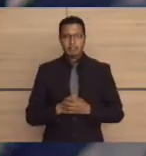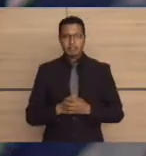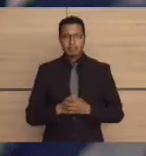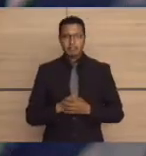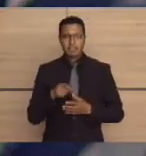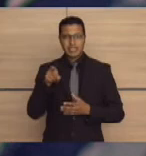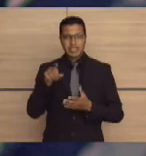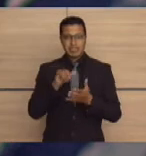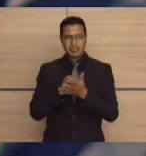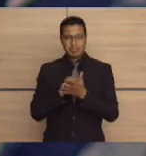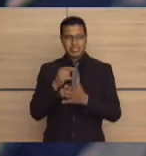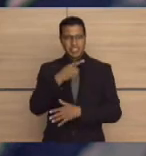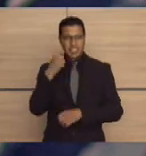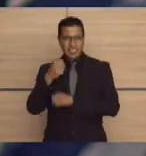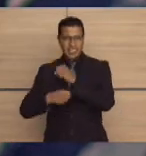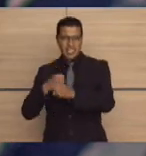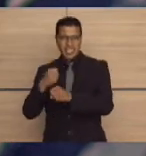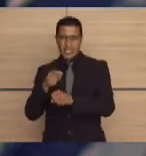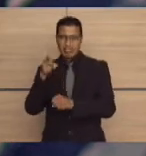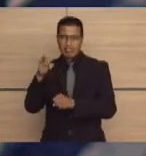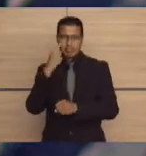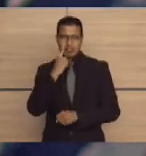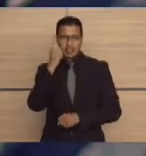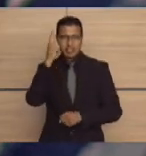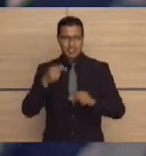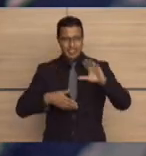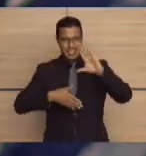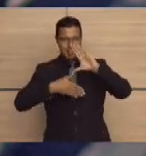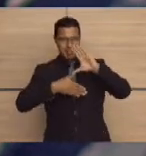quinto centenario del llamado descubrimiento de América,